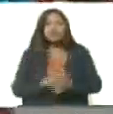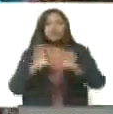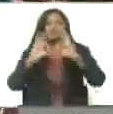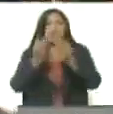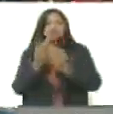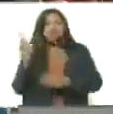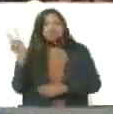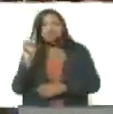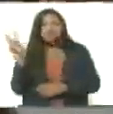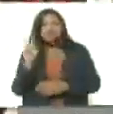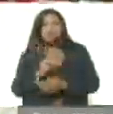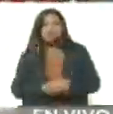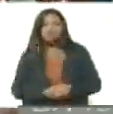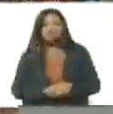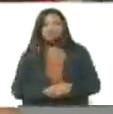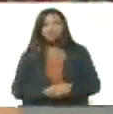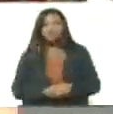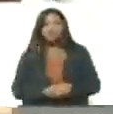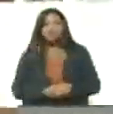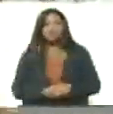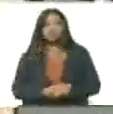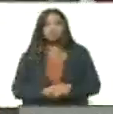Venezuela.